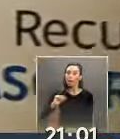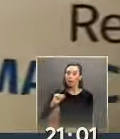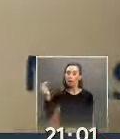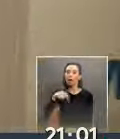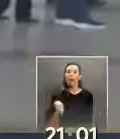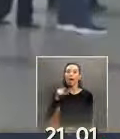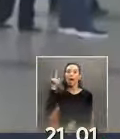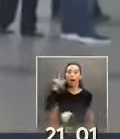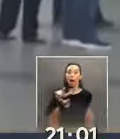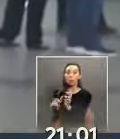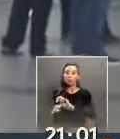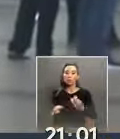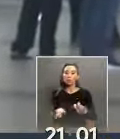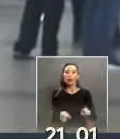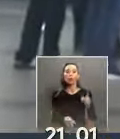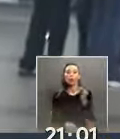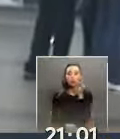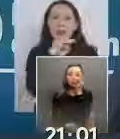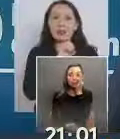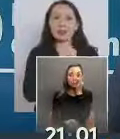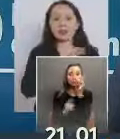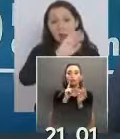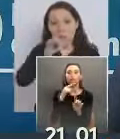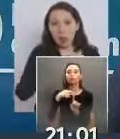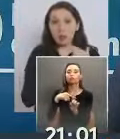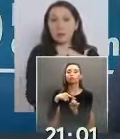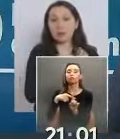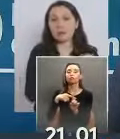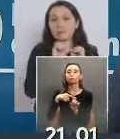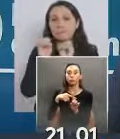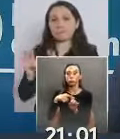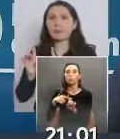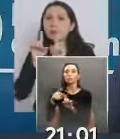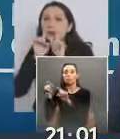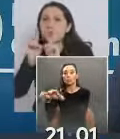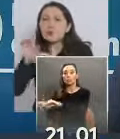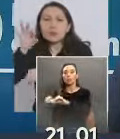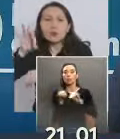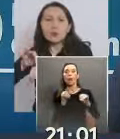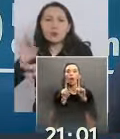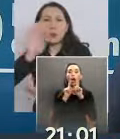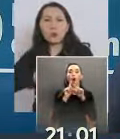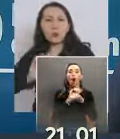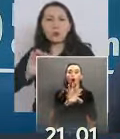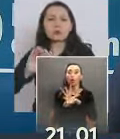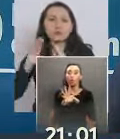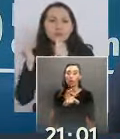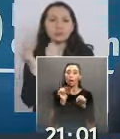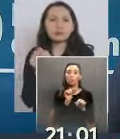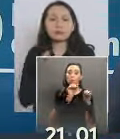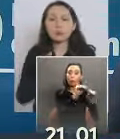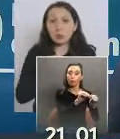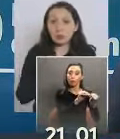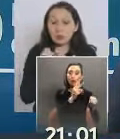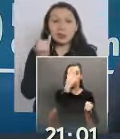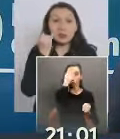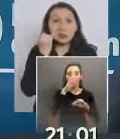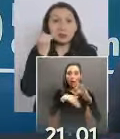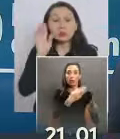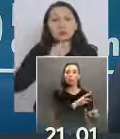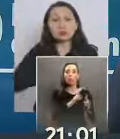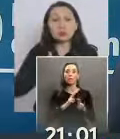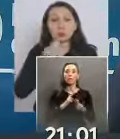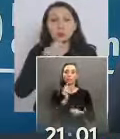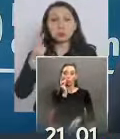en el aeropuerto, el resultado fue positivo. Fue trasladado a un hotel de tránsito y dos días después el resultado de su